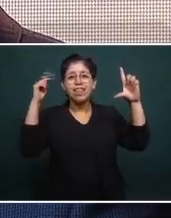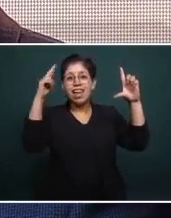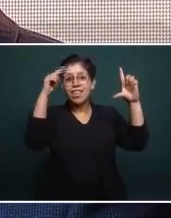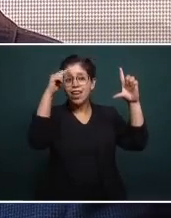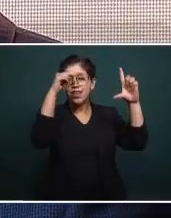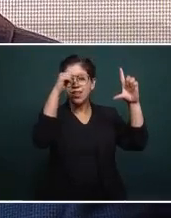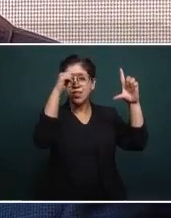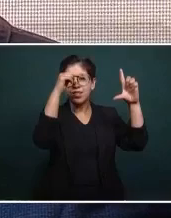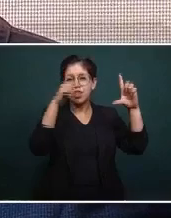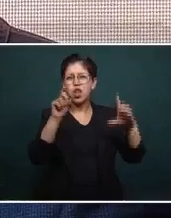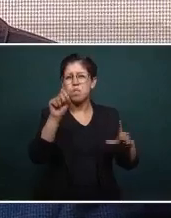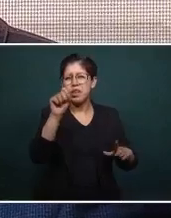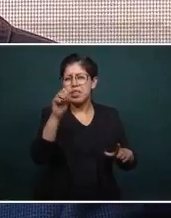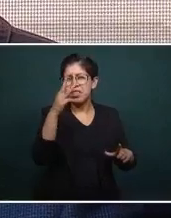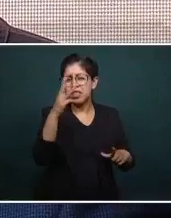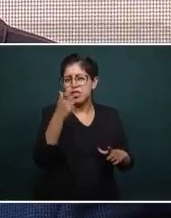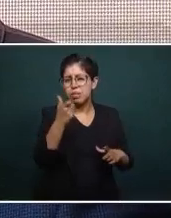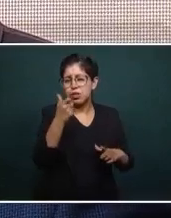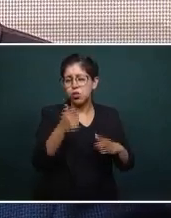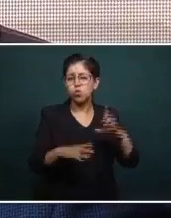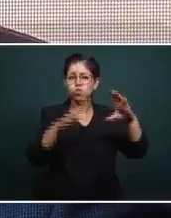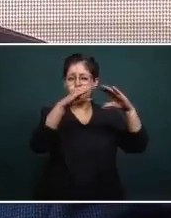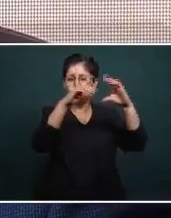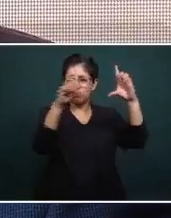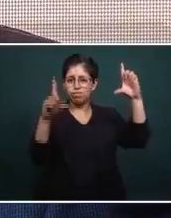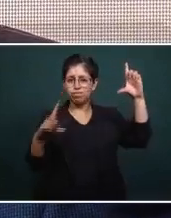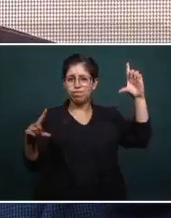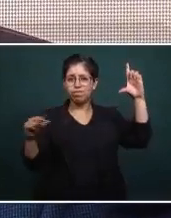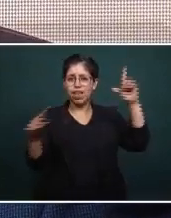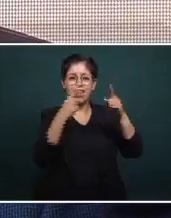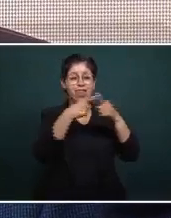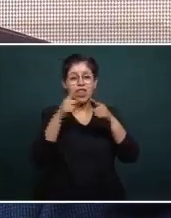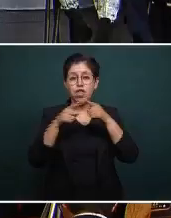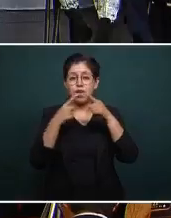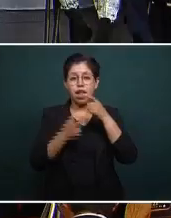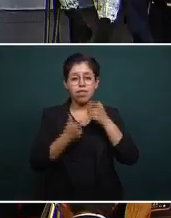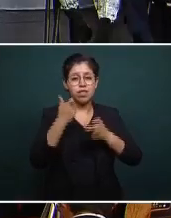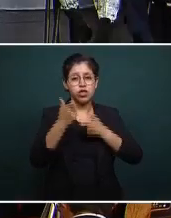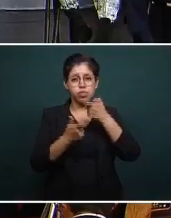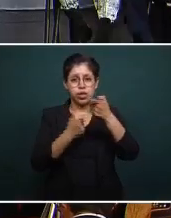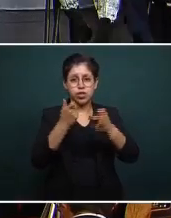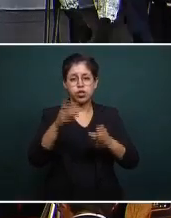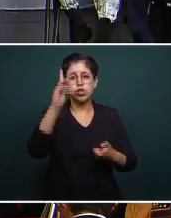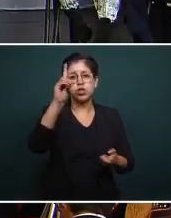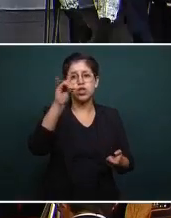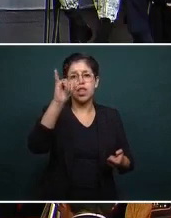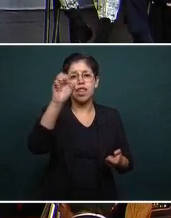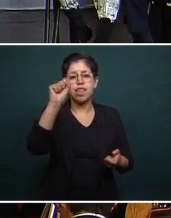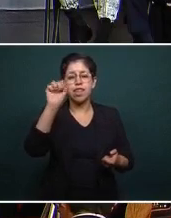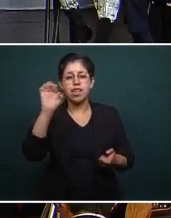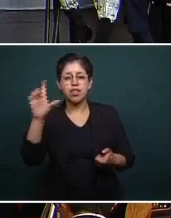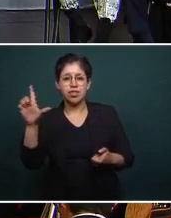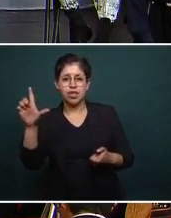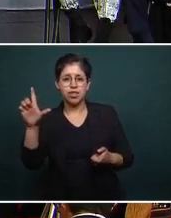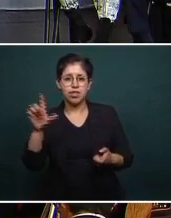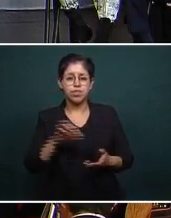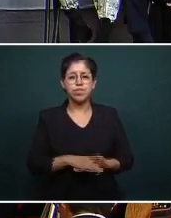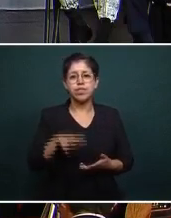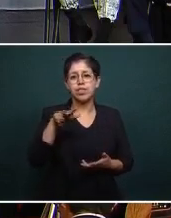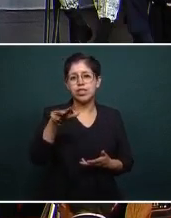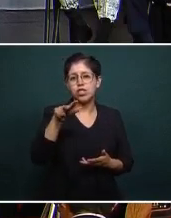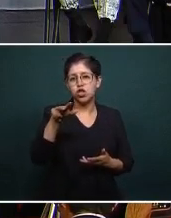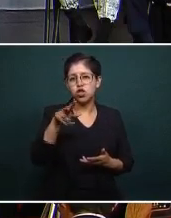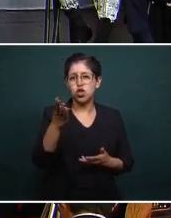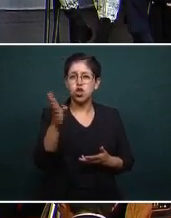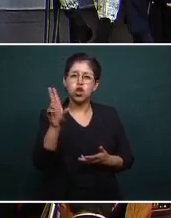con 23.29 pesos por litro de premium. Y en diésel, el precio más bajo, 18.89 en